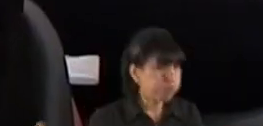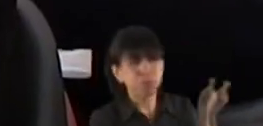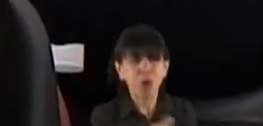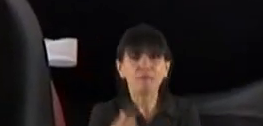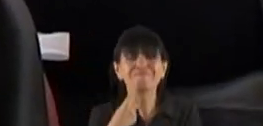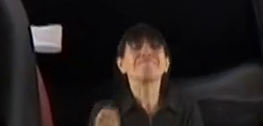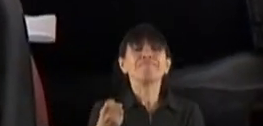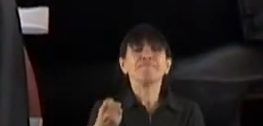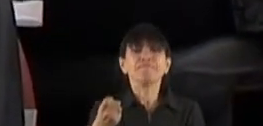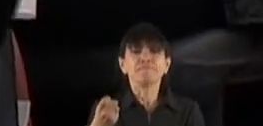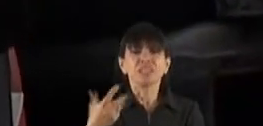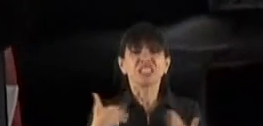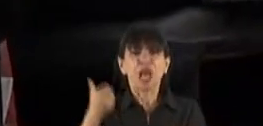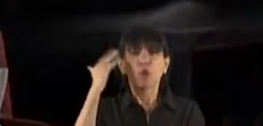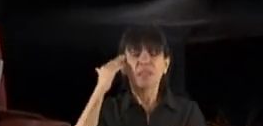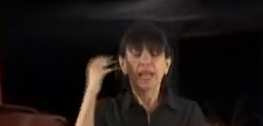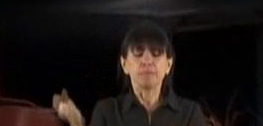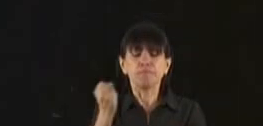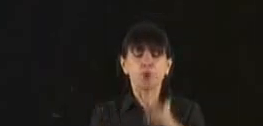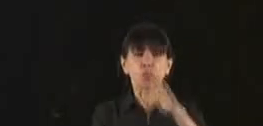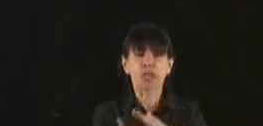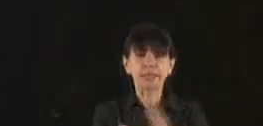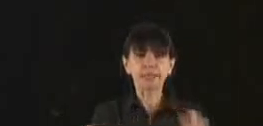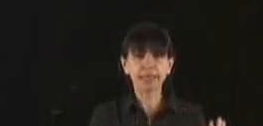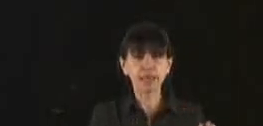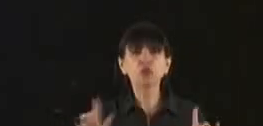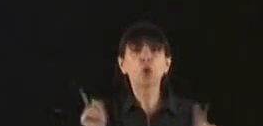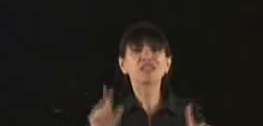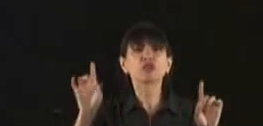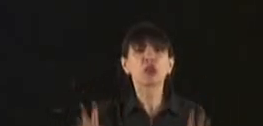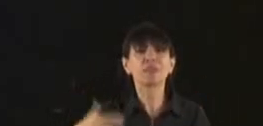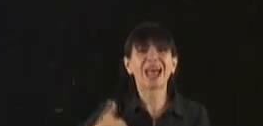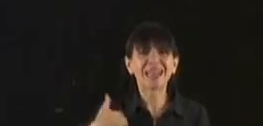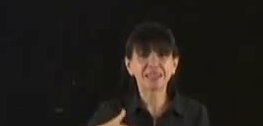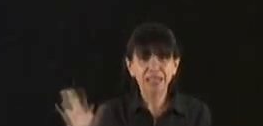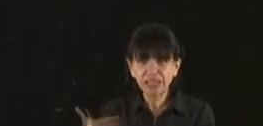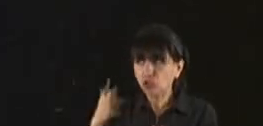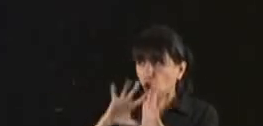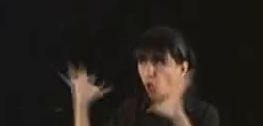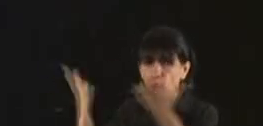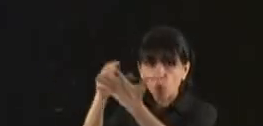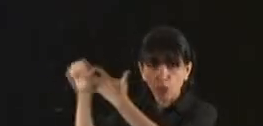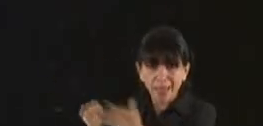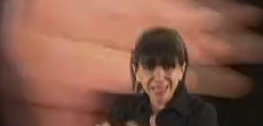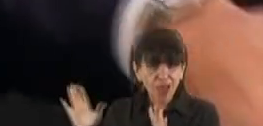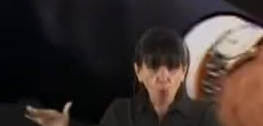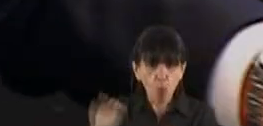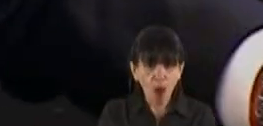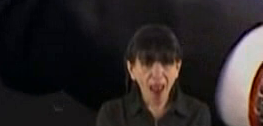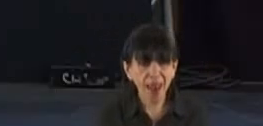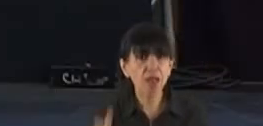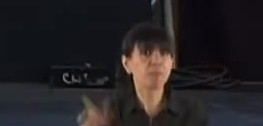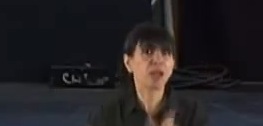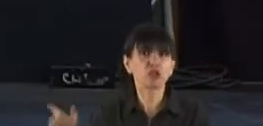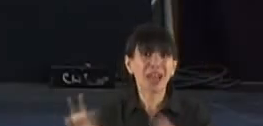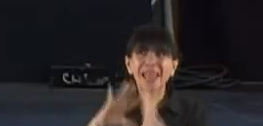No fue un caso argentino, fue un caso mundial, un caso universal. Y quienes estudian lo que pasa en el mundo, acá